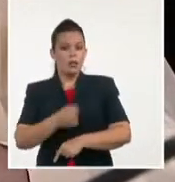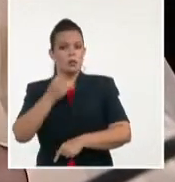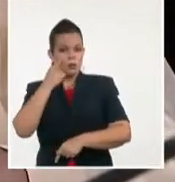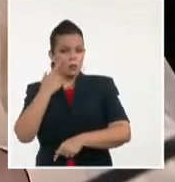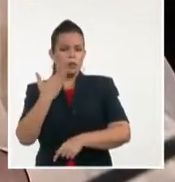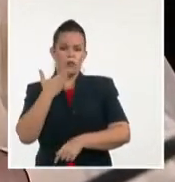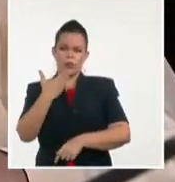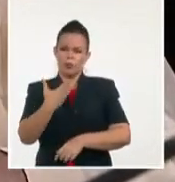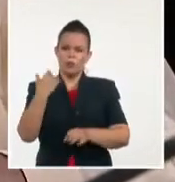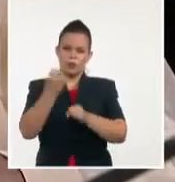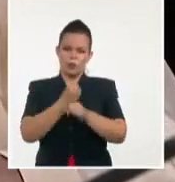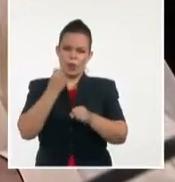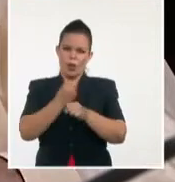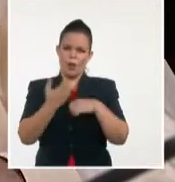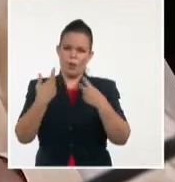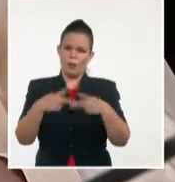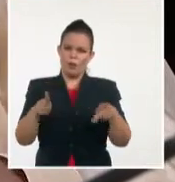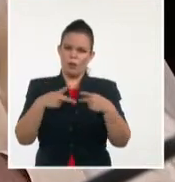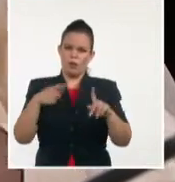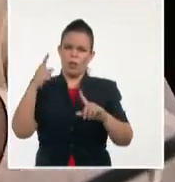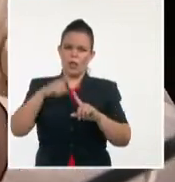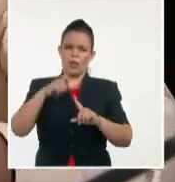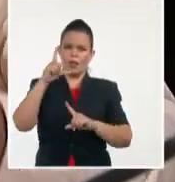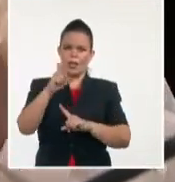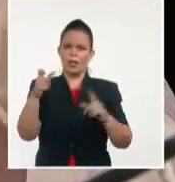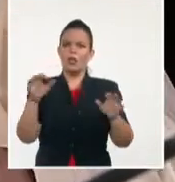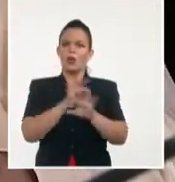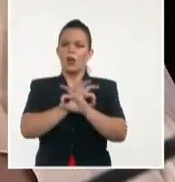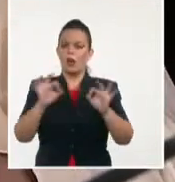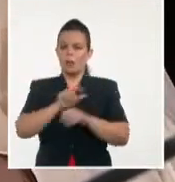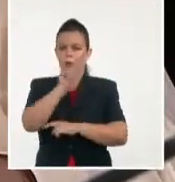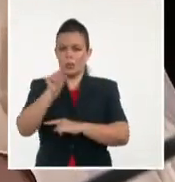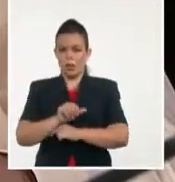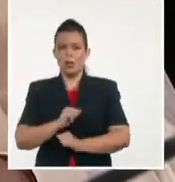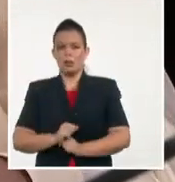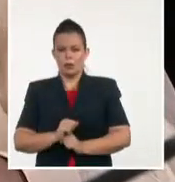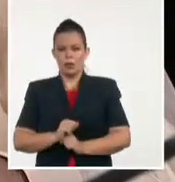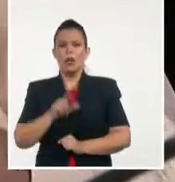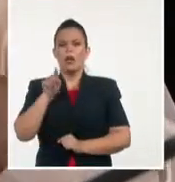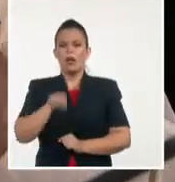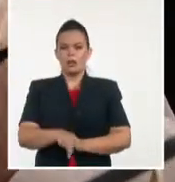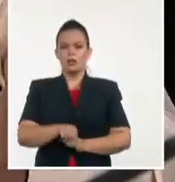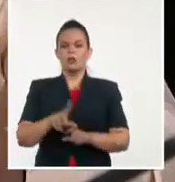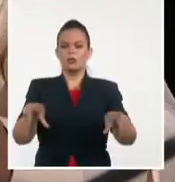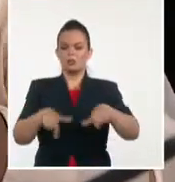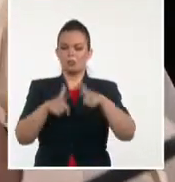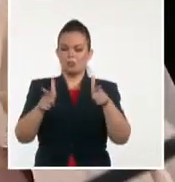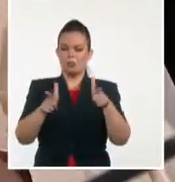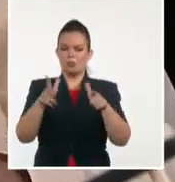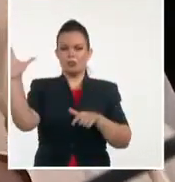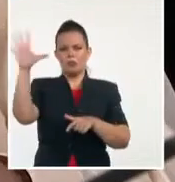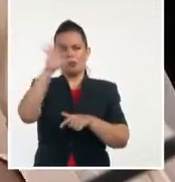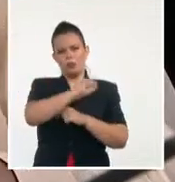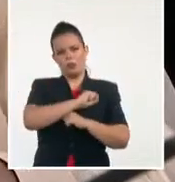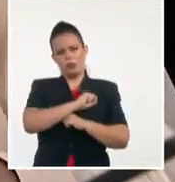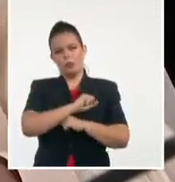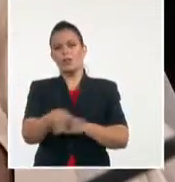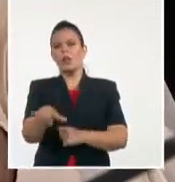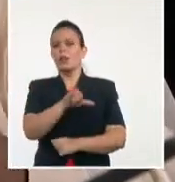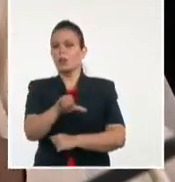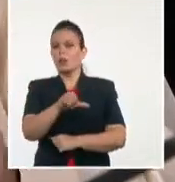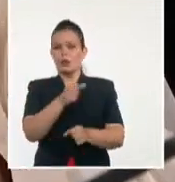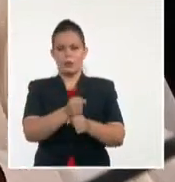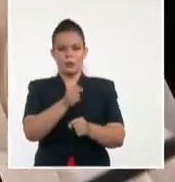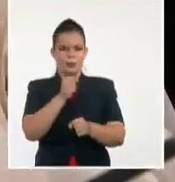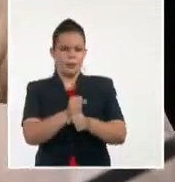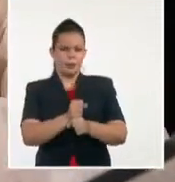técnicos en todas estas provincias, y se ha hecho también de esa manera. Además, han estado trabajando también de